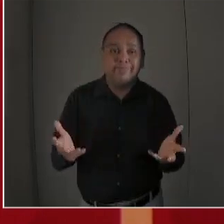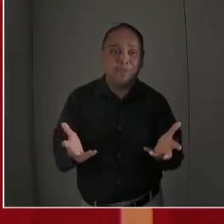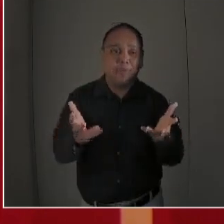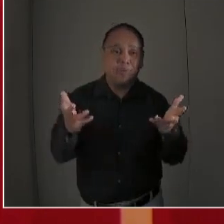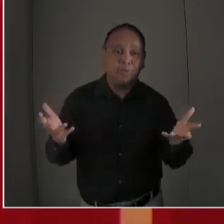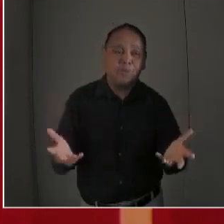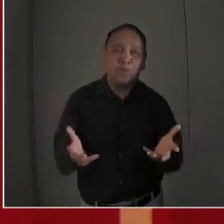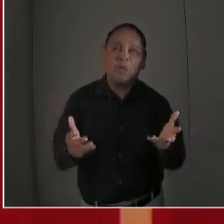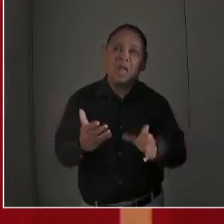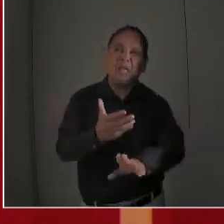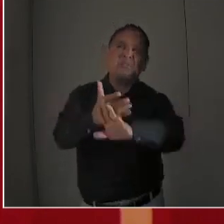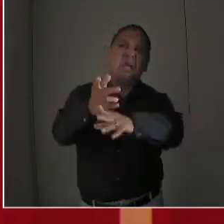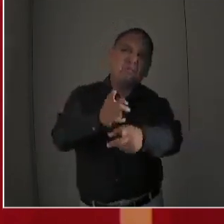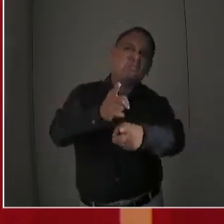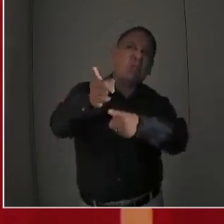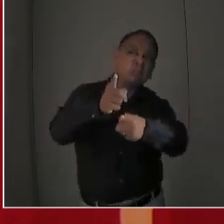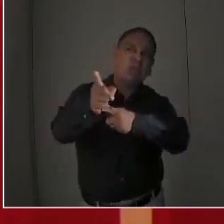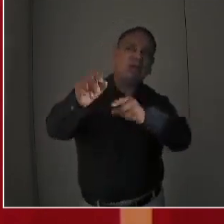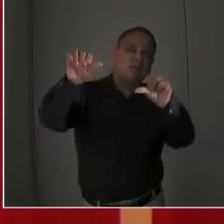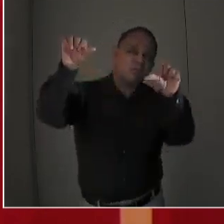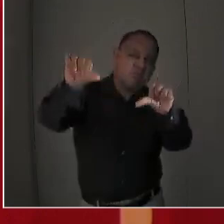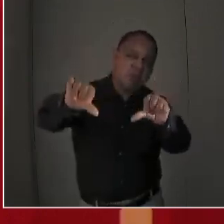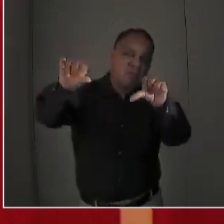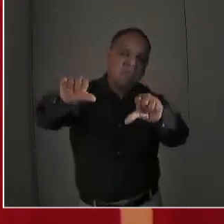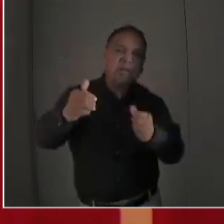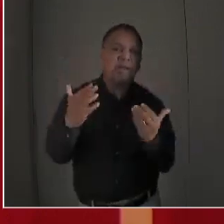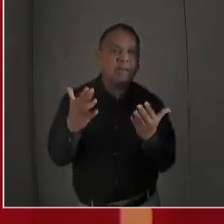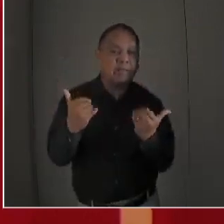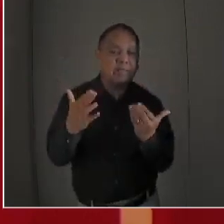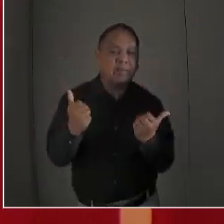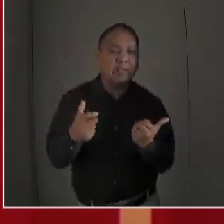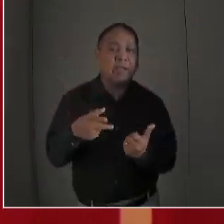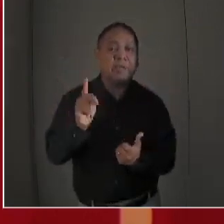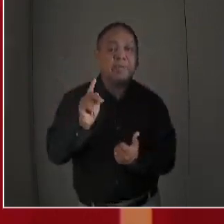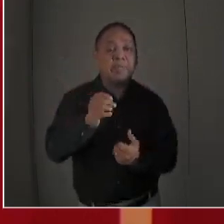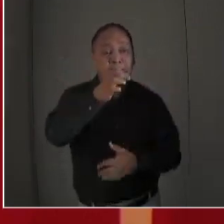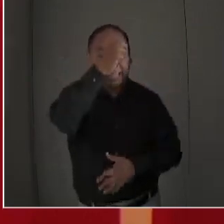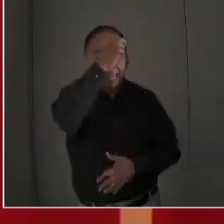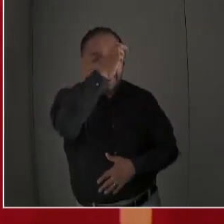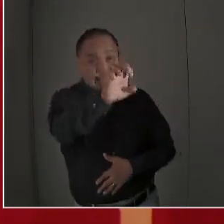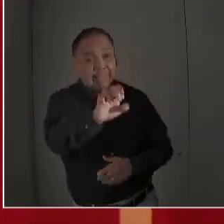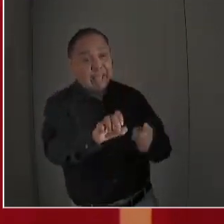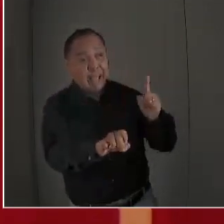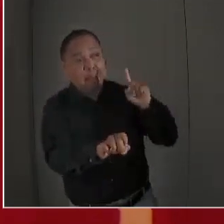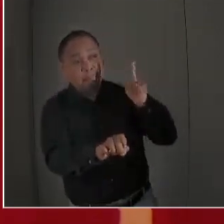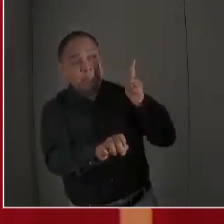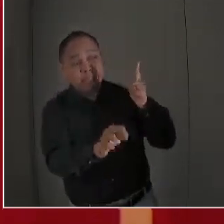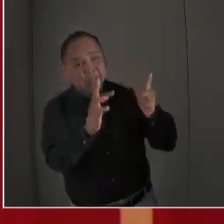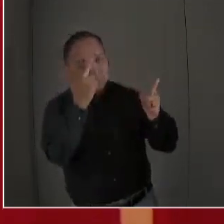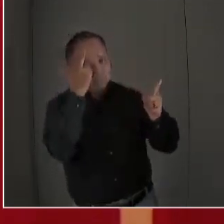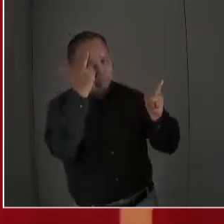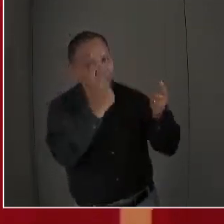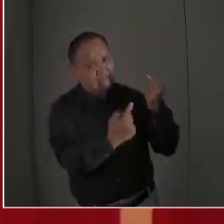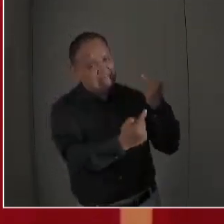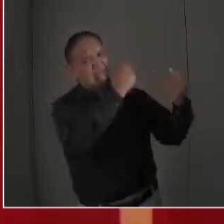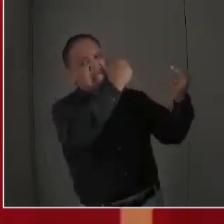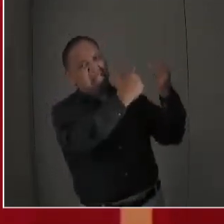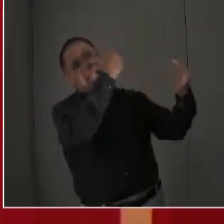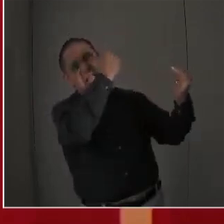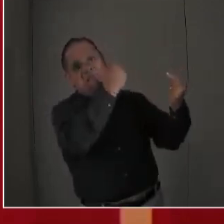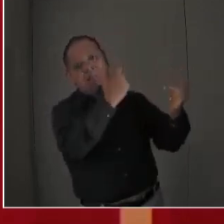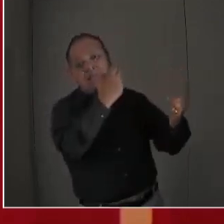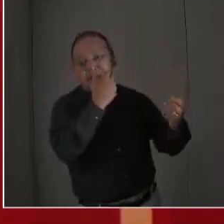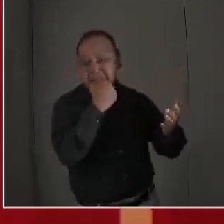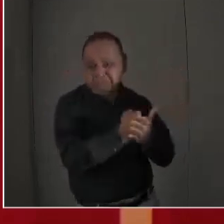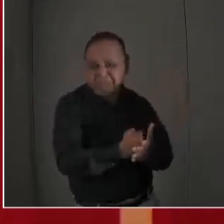desprestigio que funcione, ni siquiera la que viene del extranjero, porque sí se acuerdan que estuvieron duro